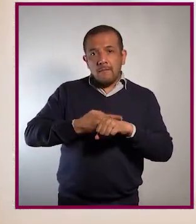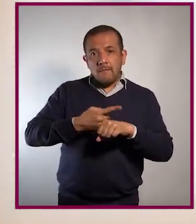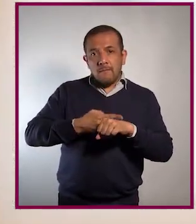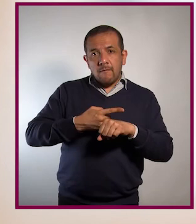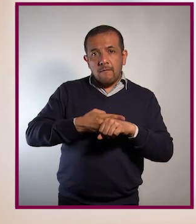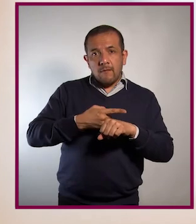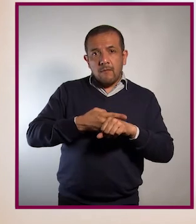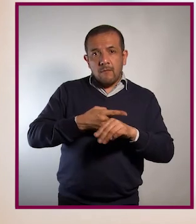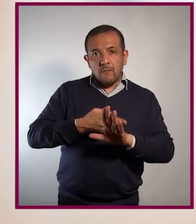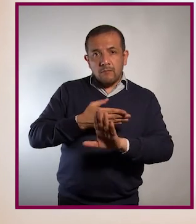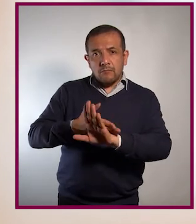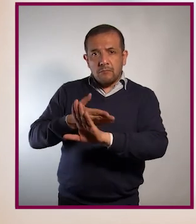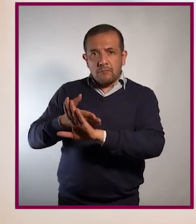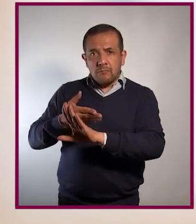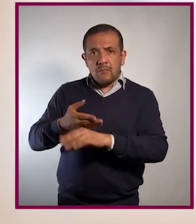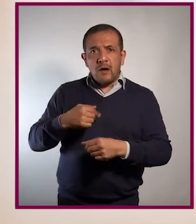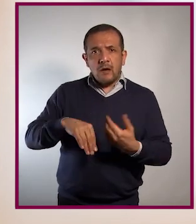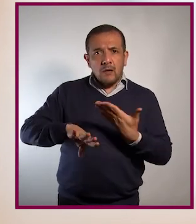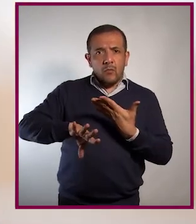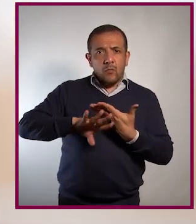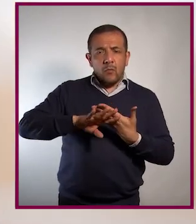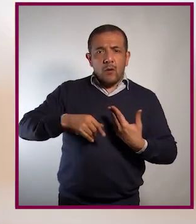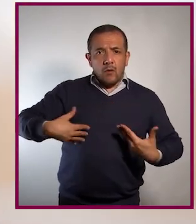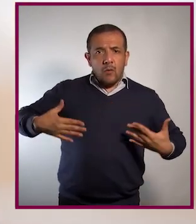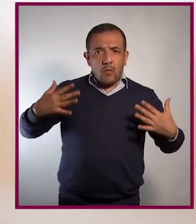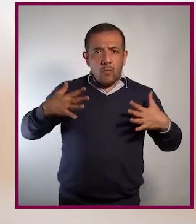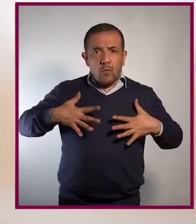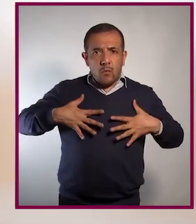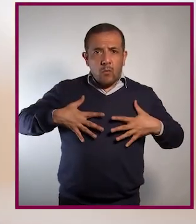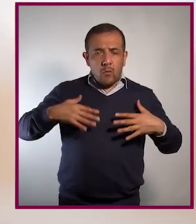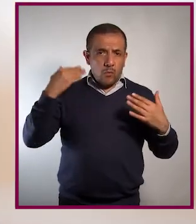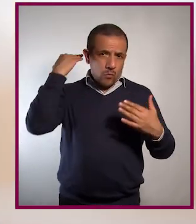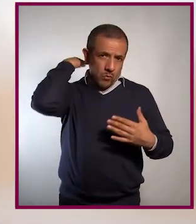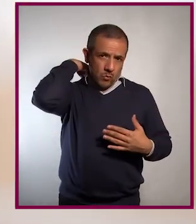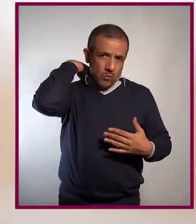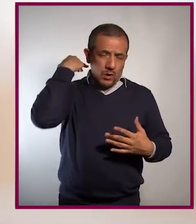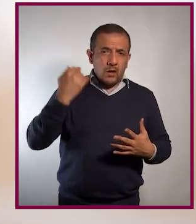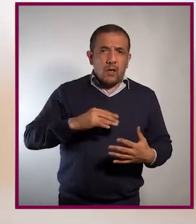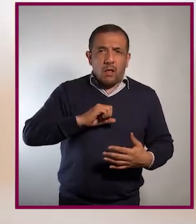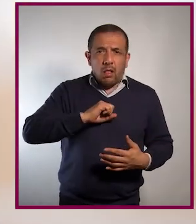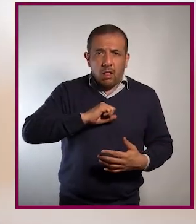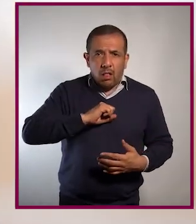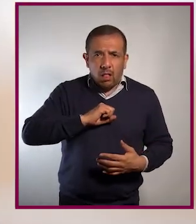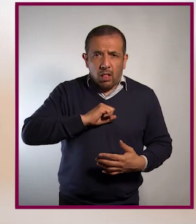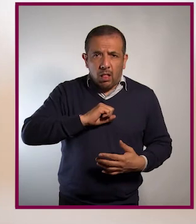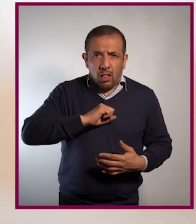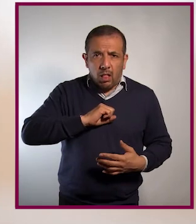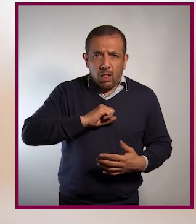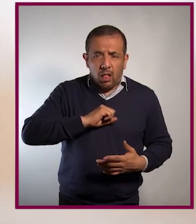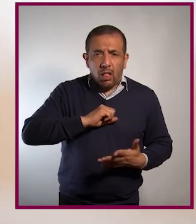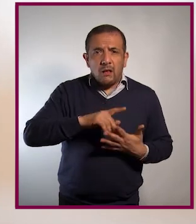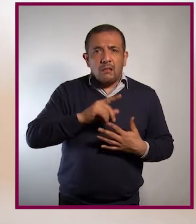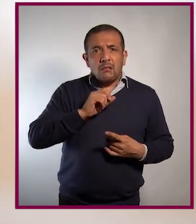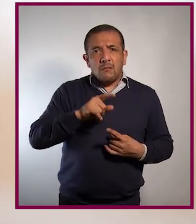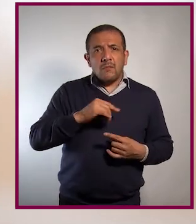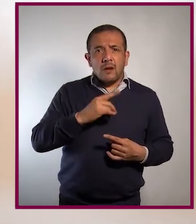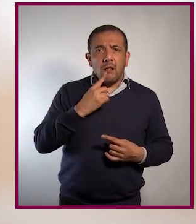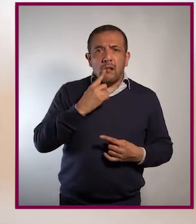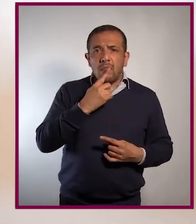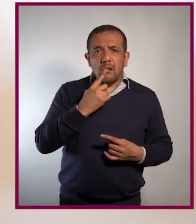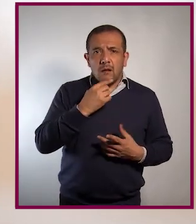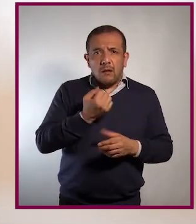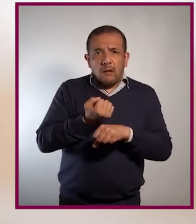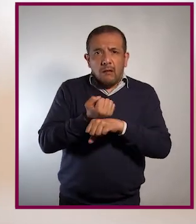afectaba principalmente a los pulmones, causando una tos persistente que los hacía sangrar